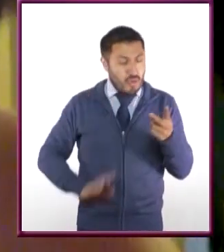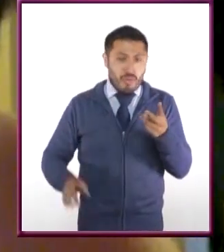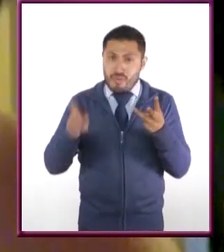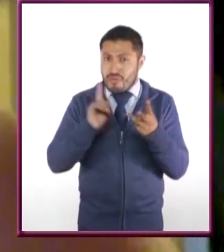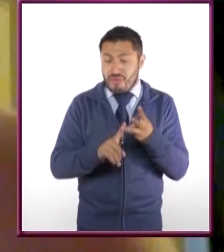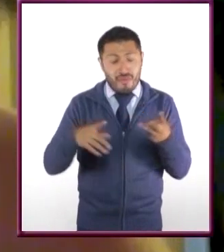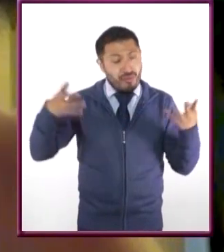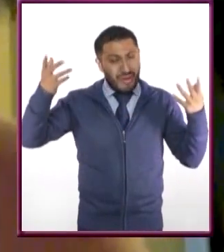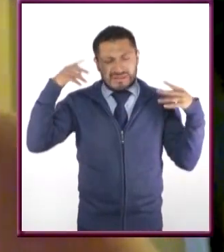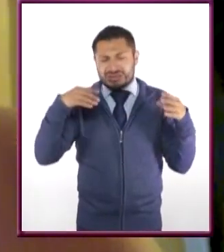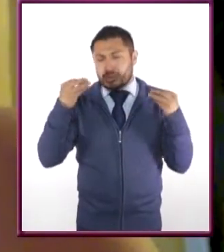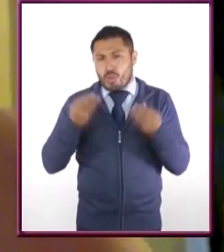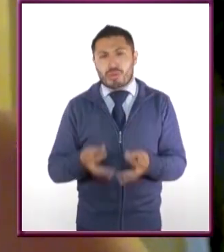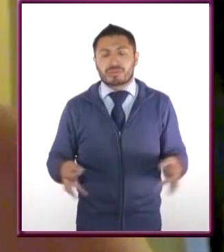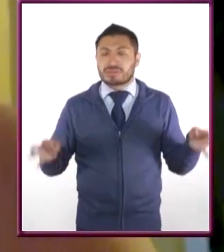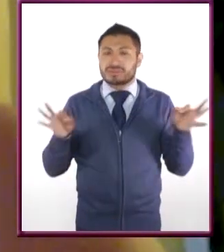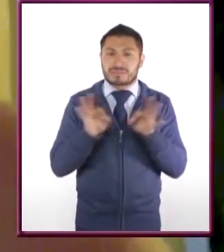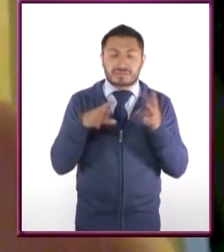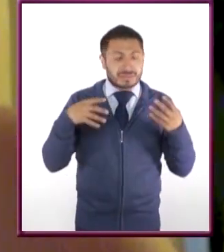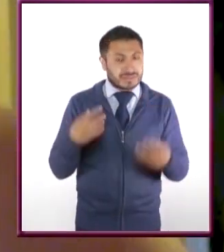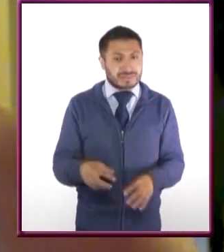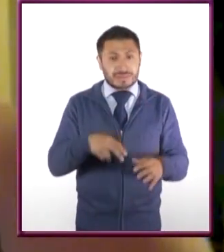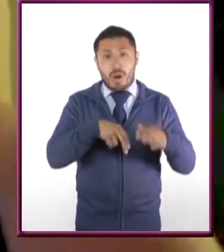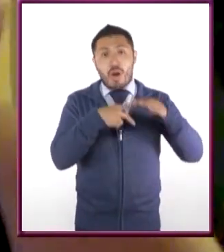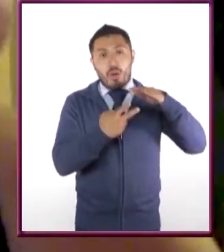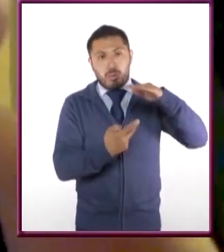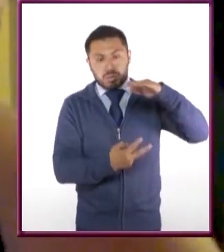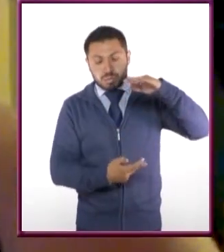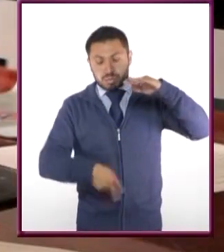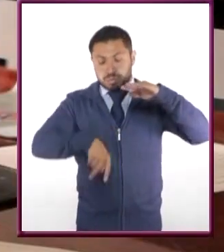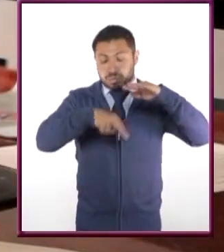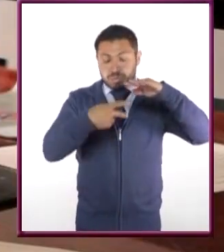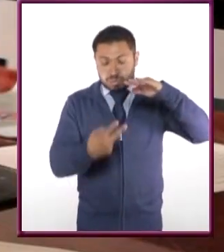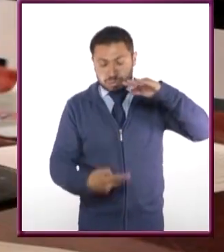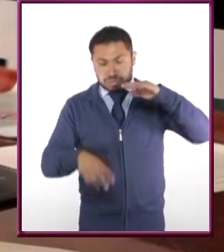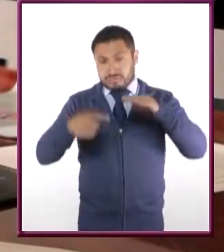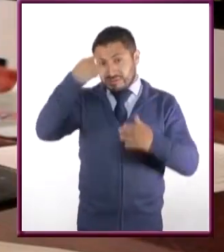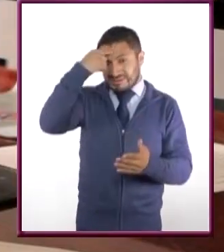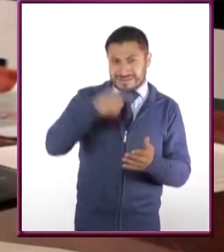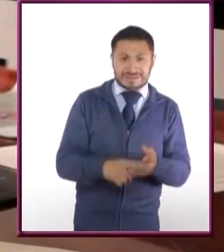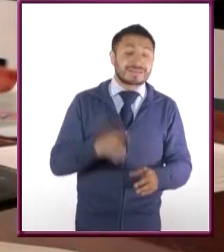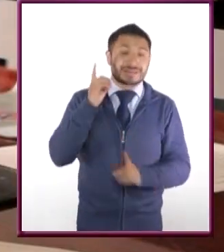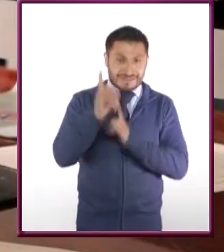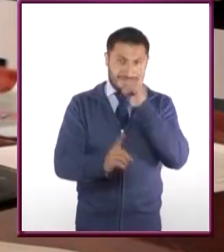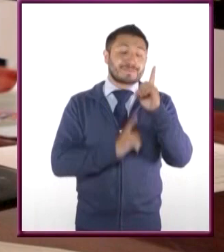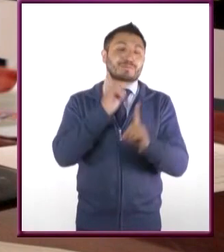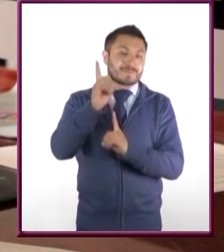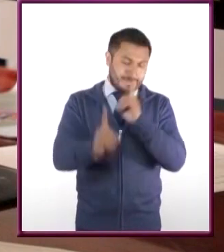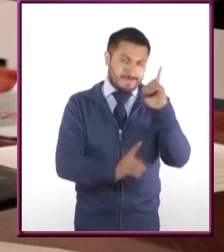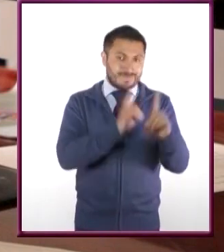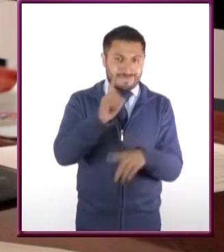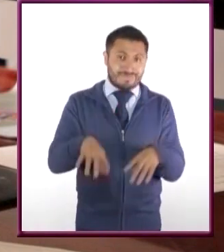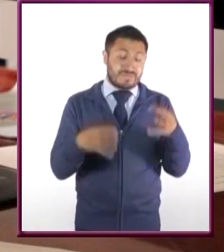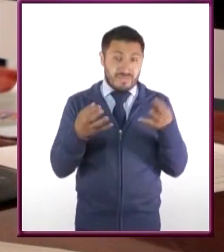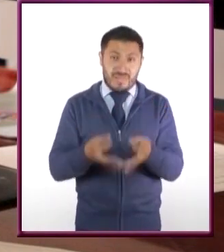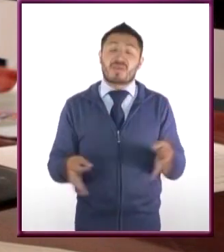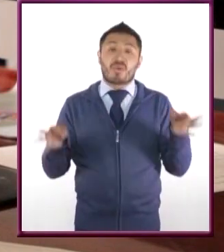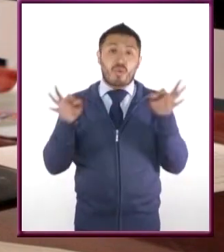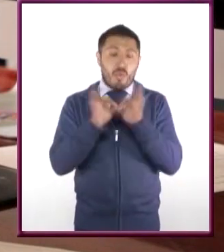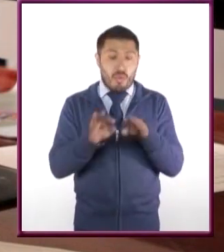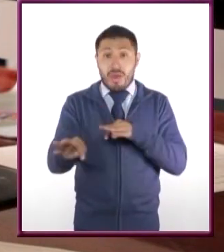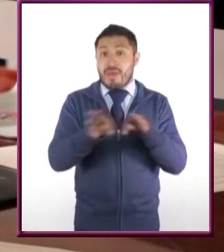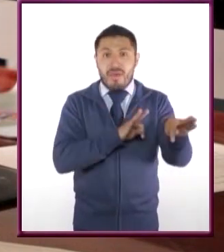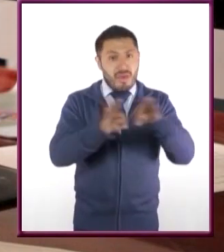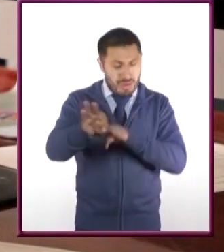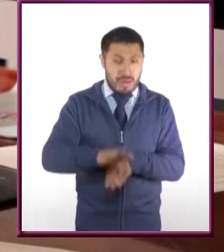es importantísima. Entonces, el buceo yo creo que es es un deporte, también es un